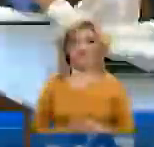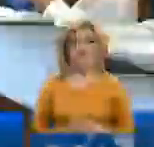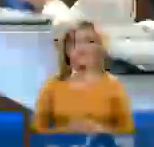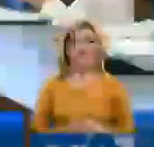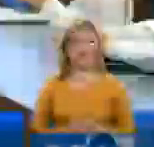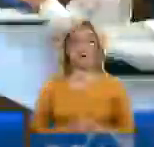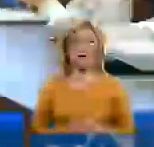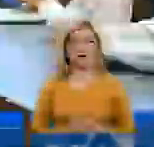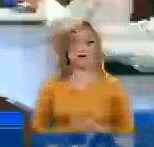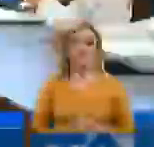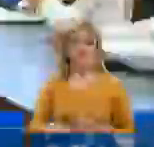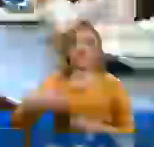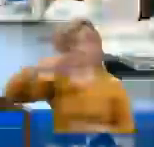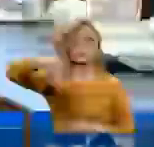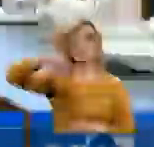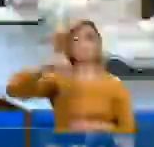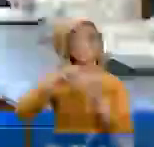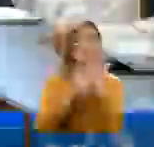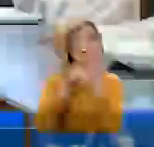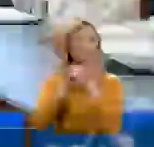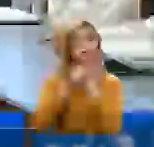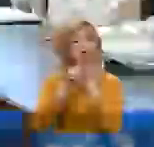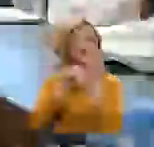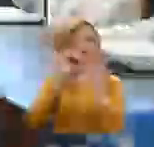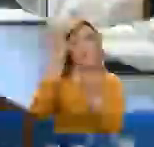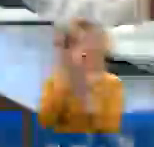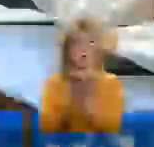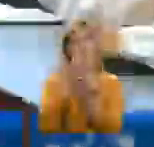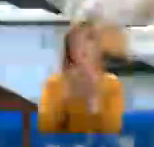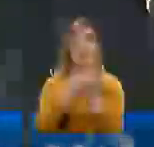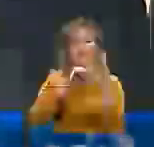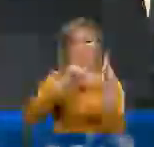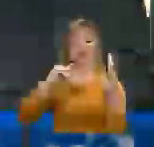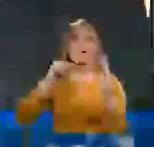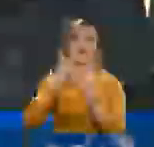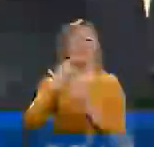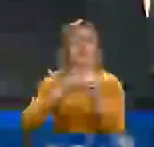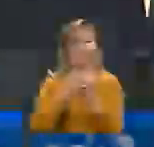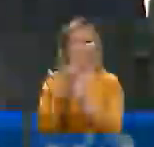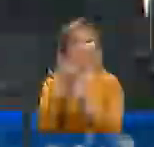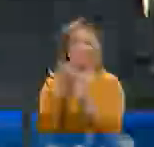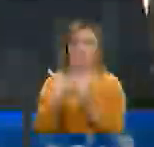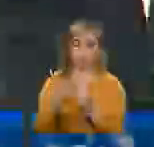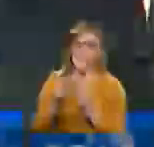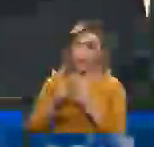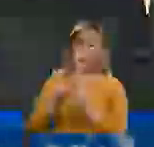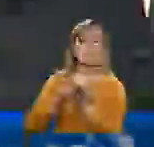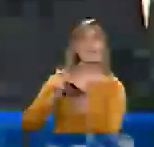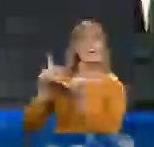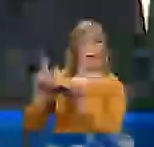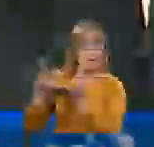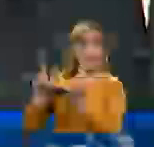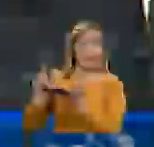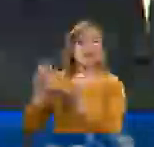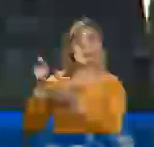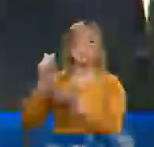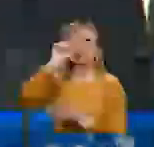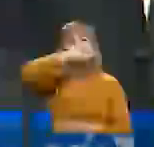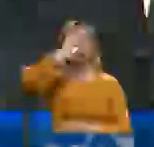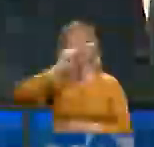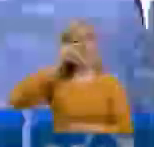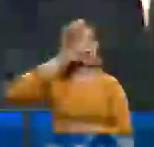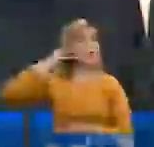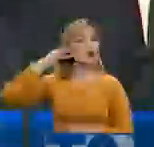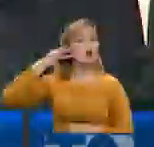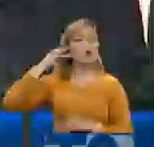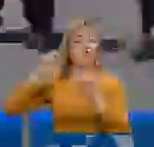Las declaraciones de este miércoles del ministro Richard Martínez, donde dijo que se priorizarán los recursos para pagar a maestros de la Sierra y Oriente y a un